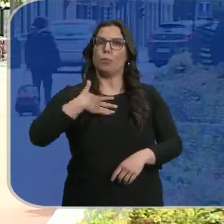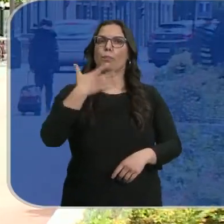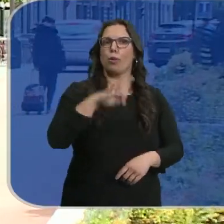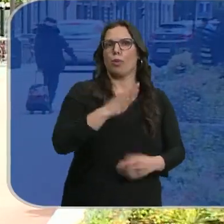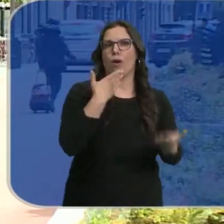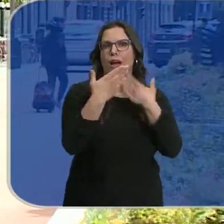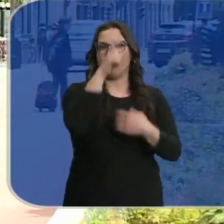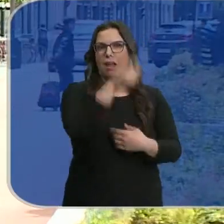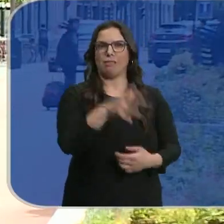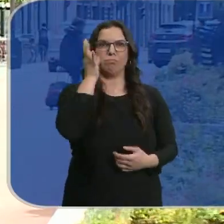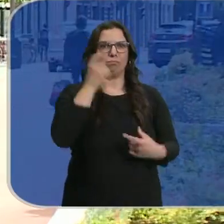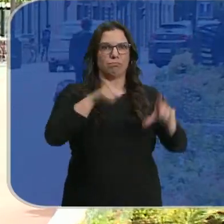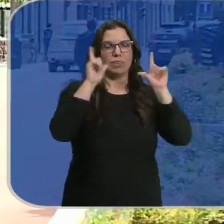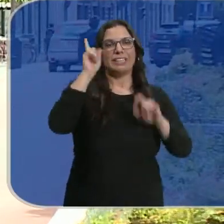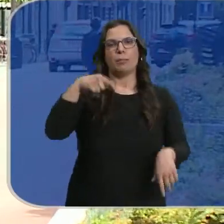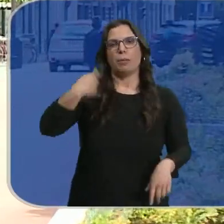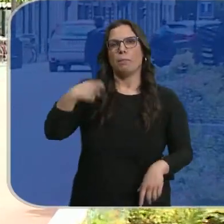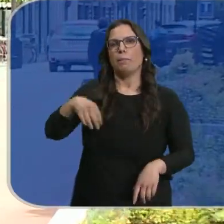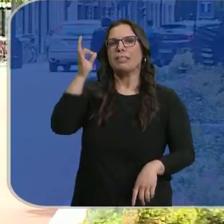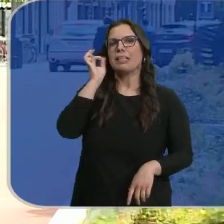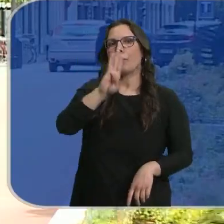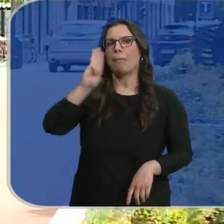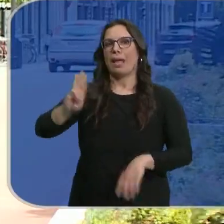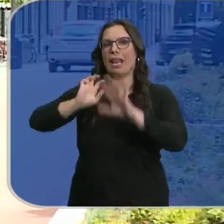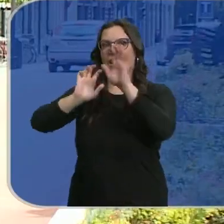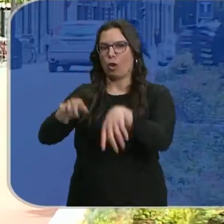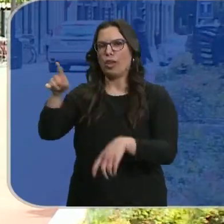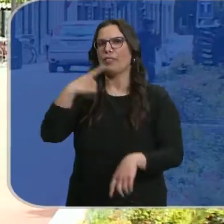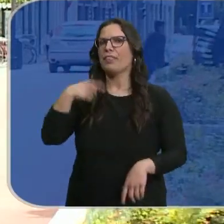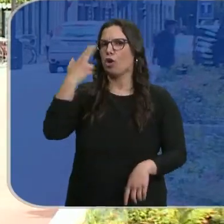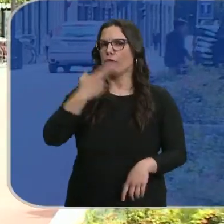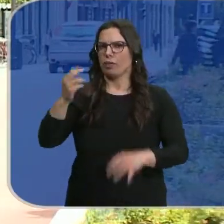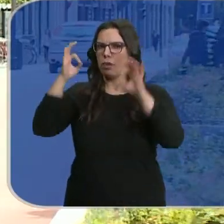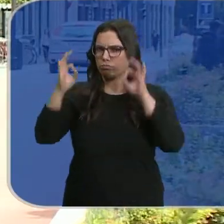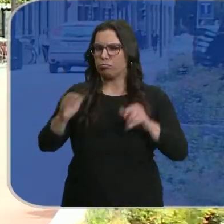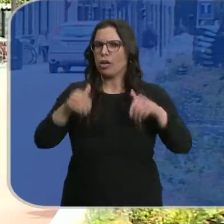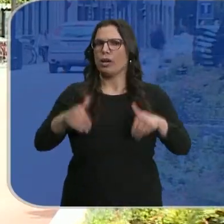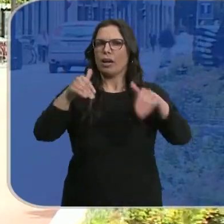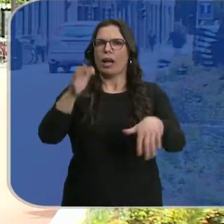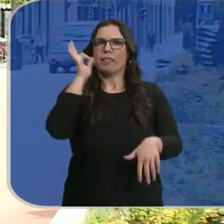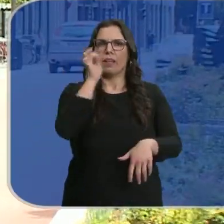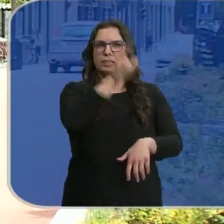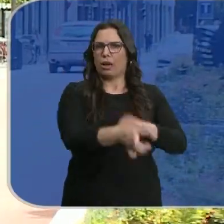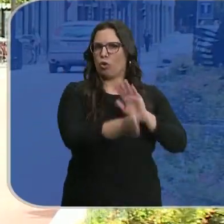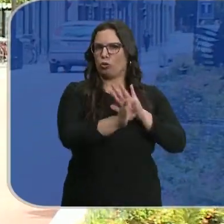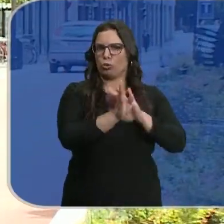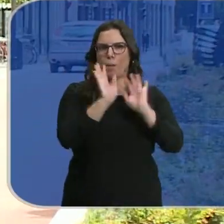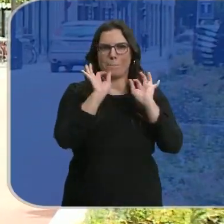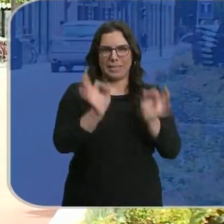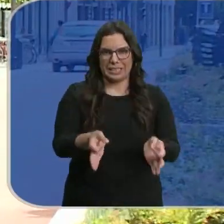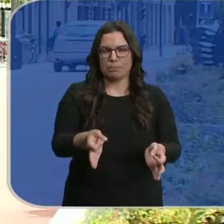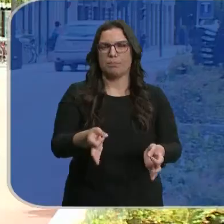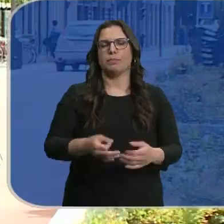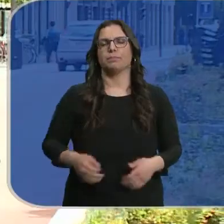hablar con la protagonista y también con la presidenta del Partido Popular en León, que nos ha confirmado que la candidata a la alcaldía sigue siendo la